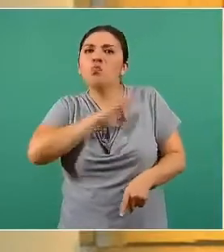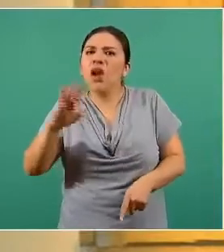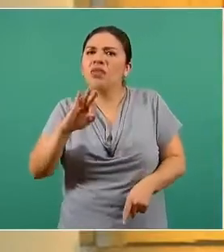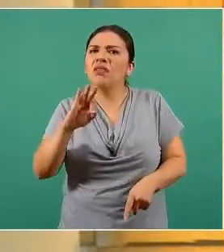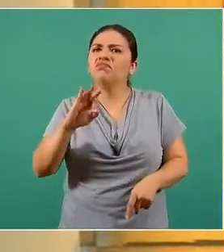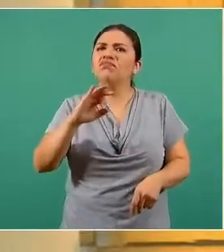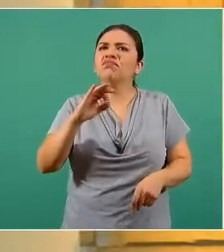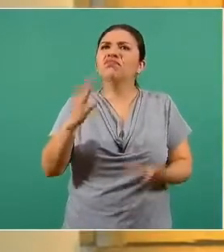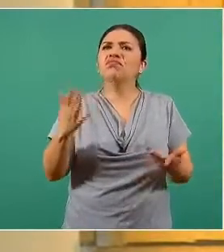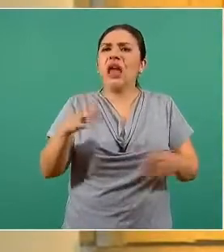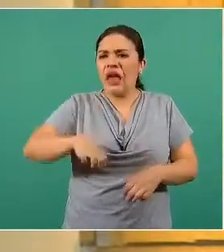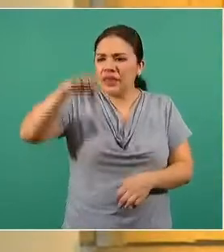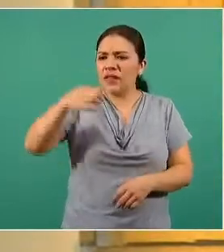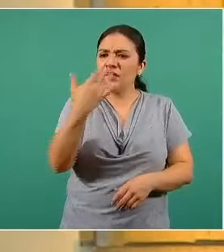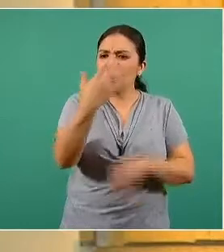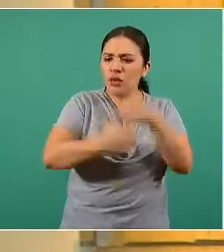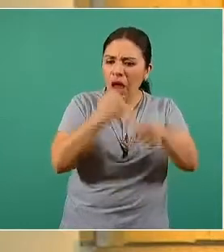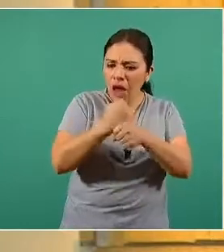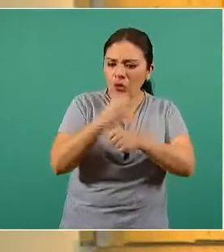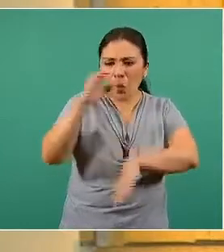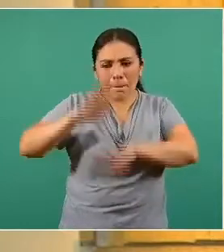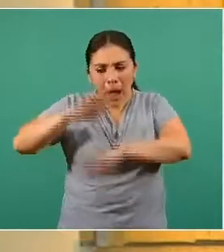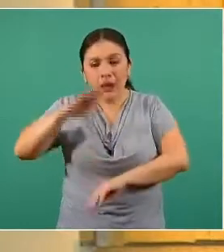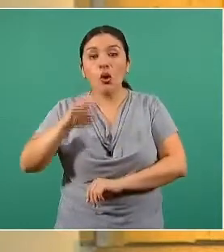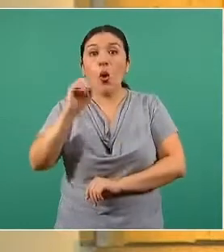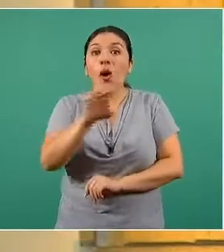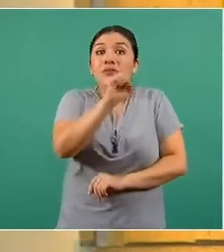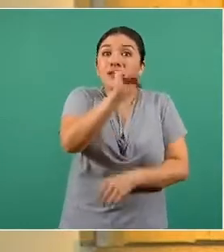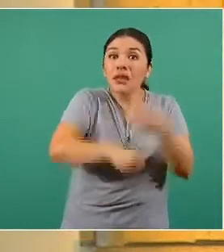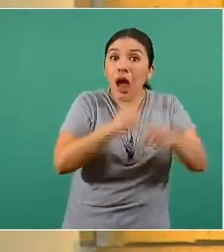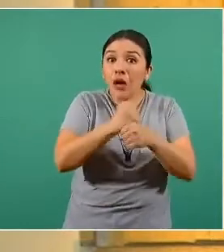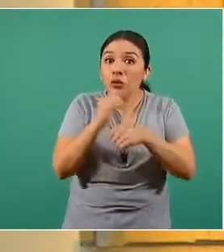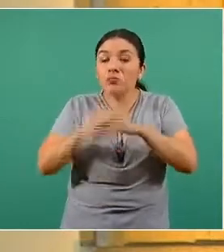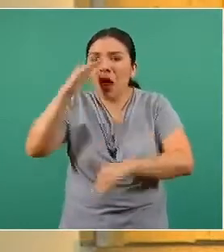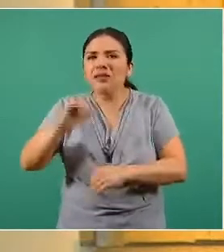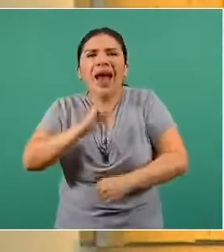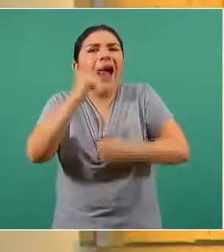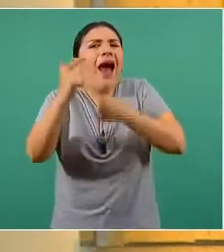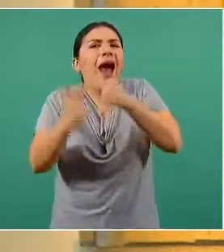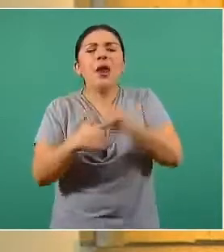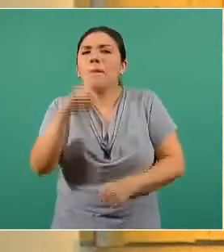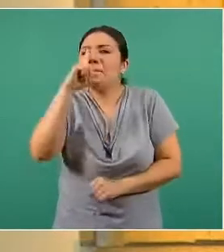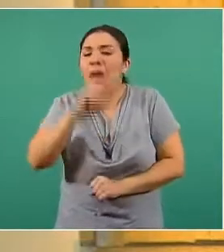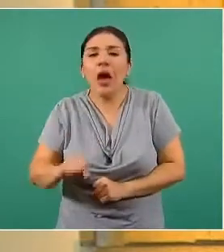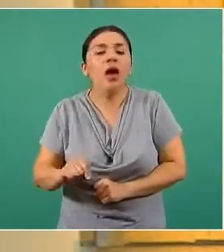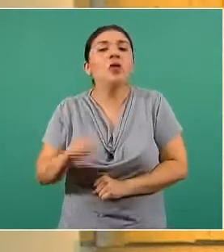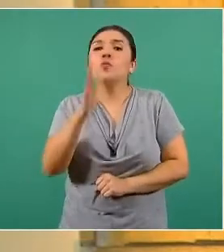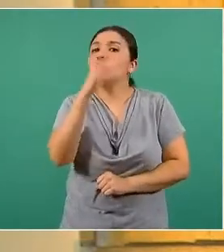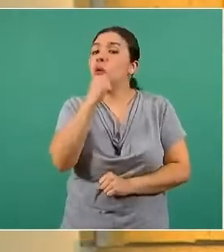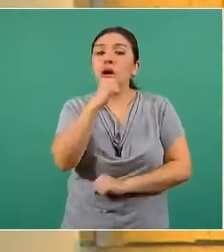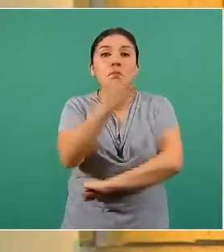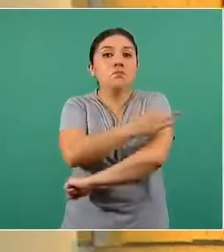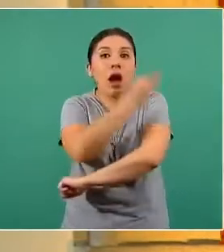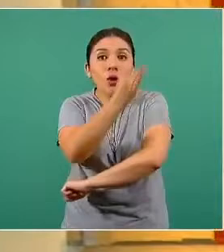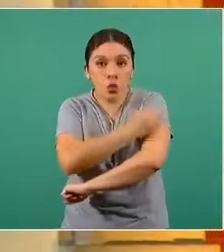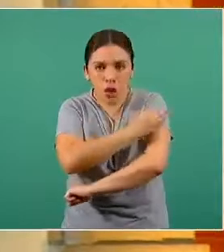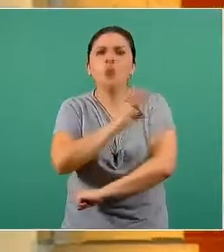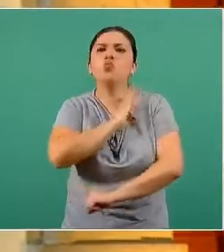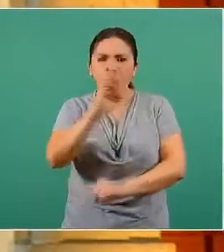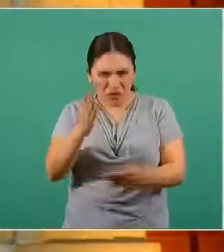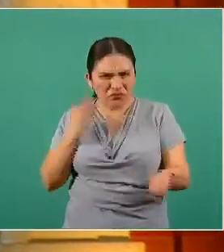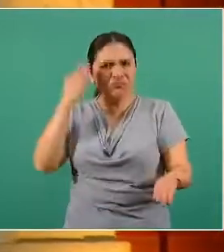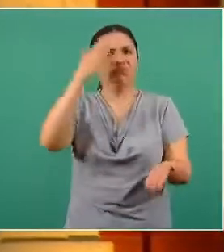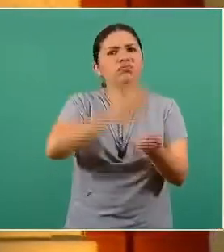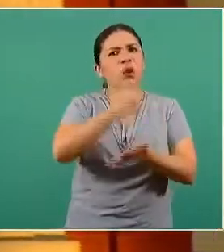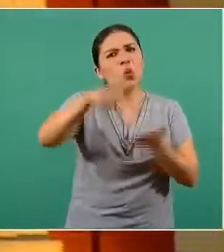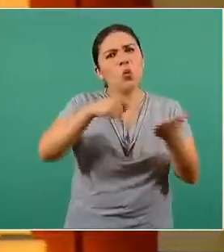tener 50 y más o 60 y más y que por alguna razón no fueron vacunadas. Pueden acercarse